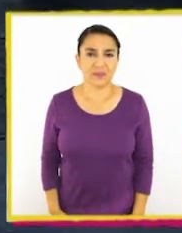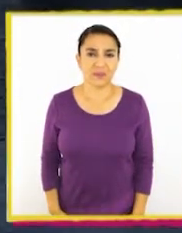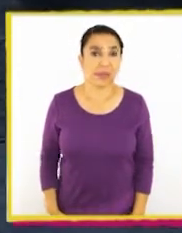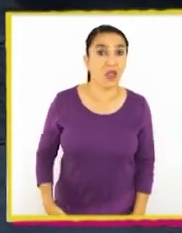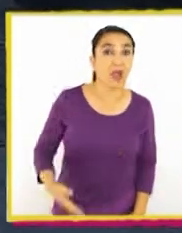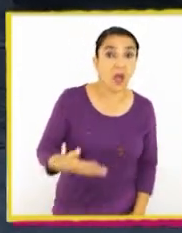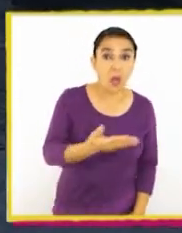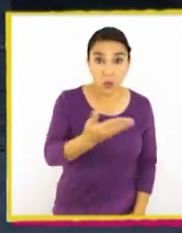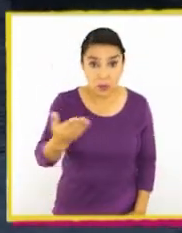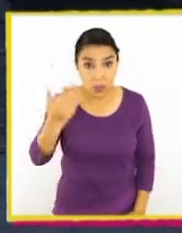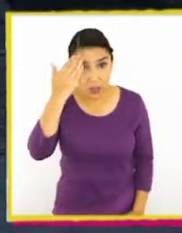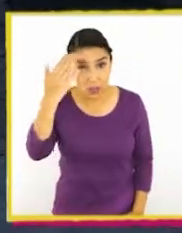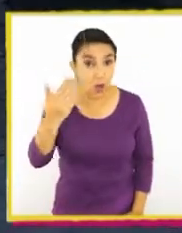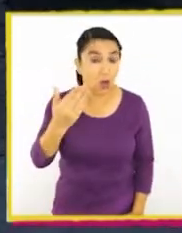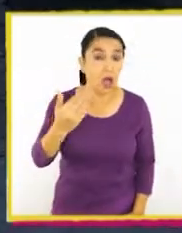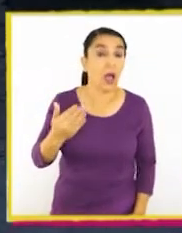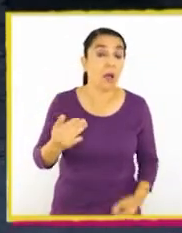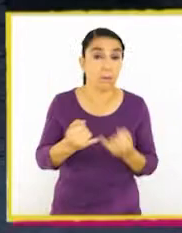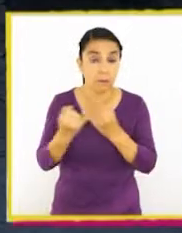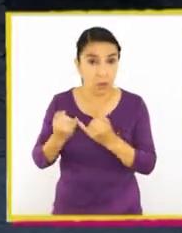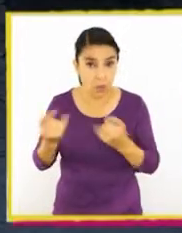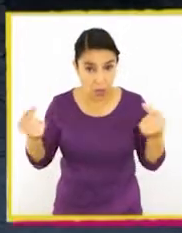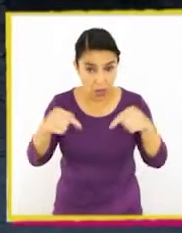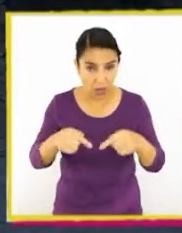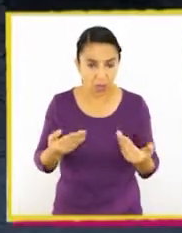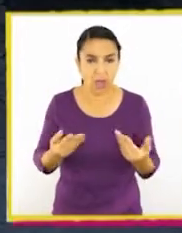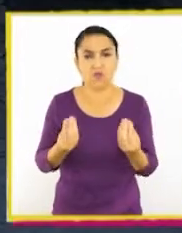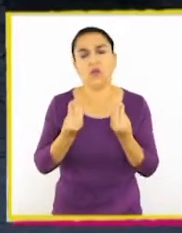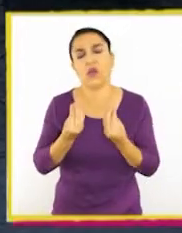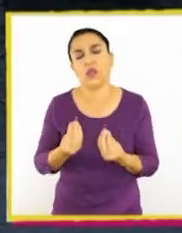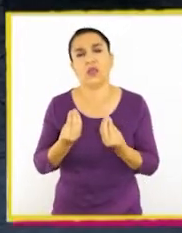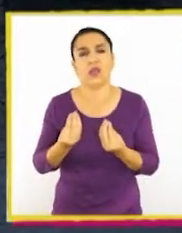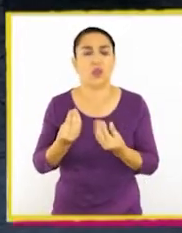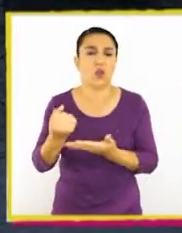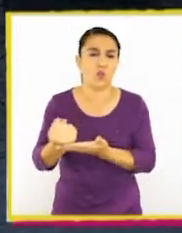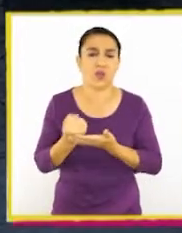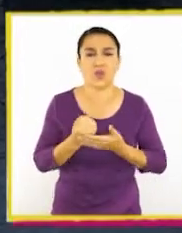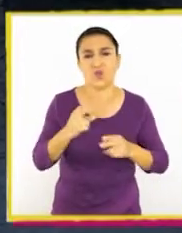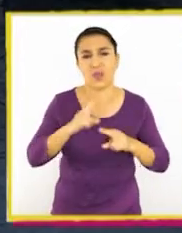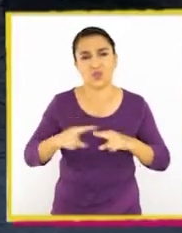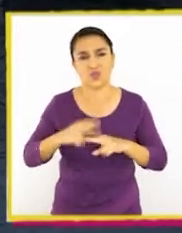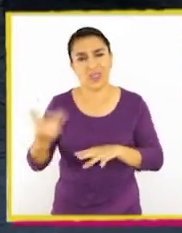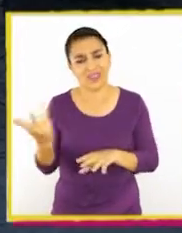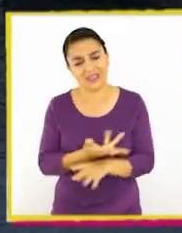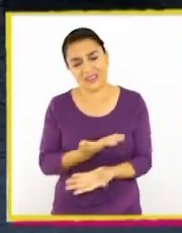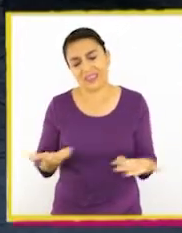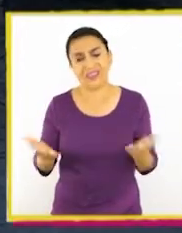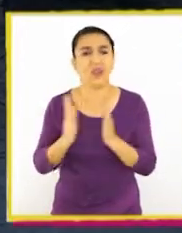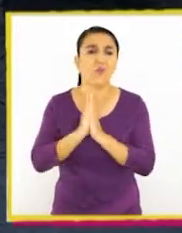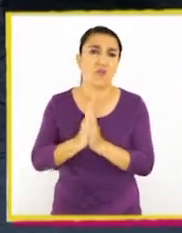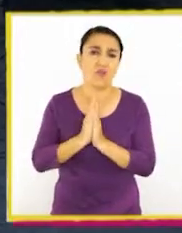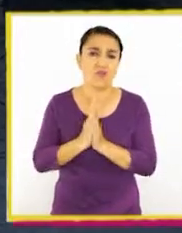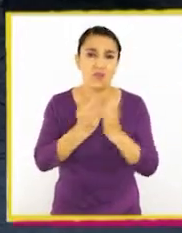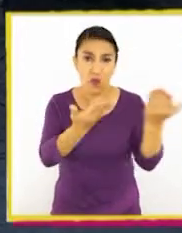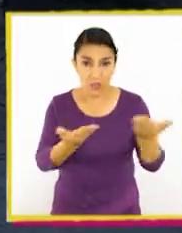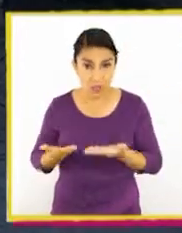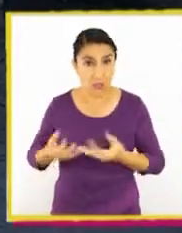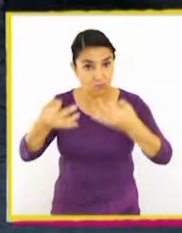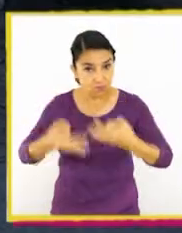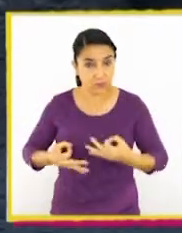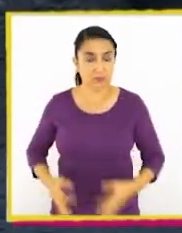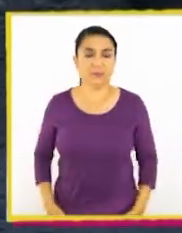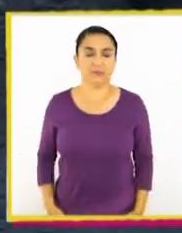¡Ay, amigos, estaban acá! ¡Qué bueno! ¿Me ayudan a solucionar este desastre, por favor? ¿Para recibirlo como